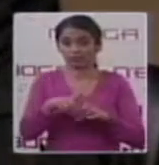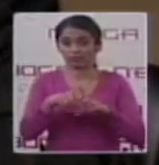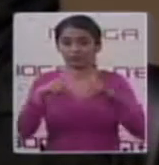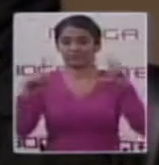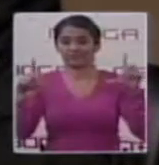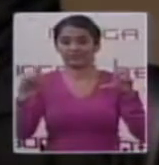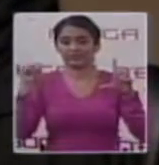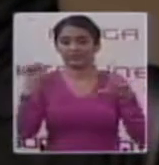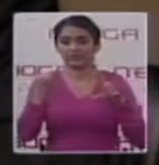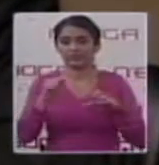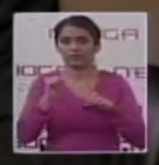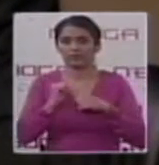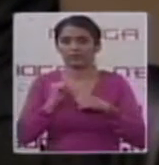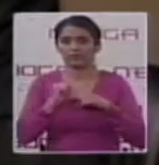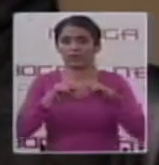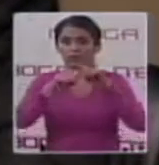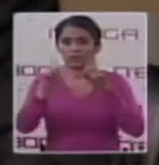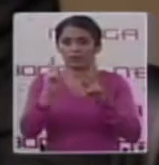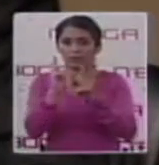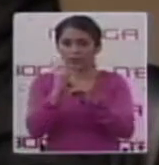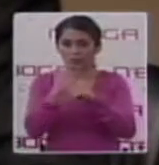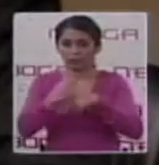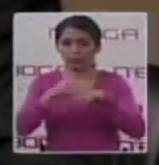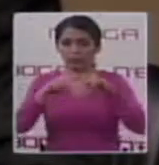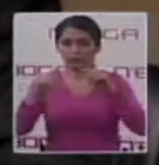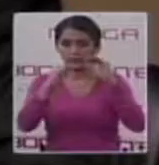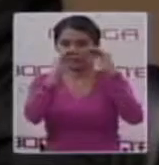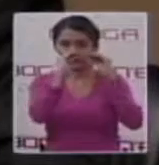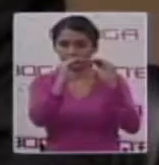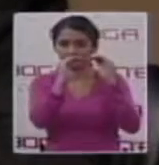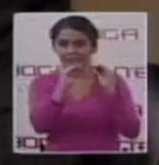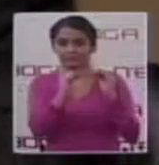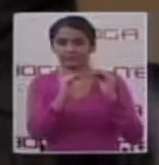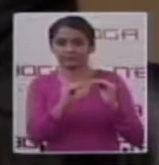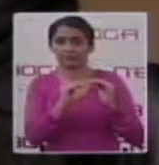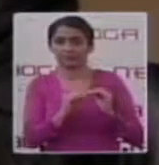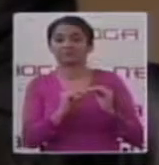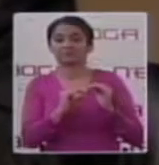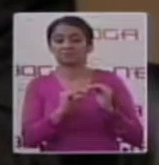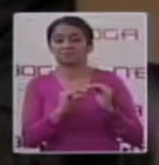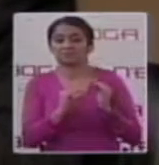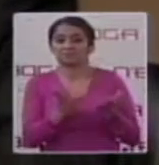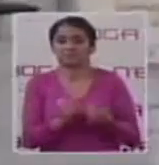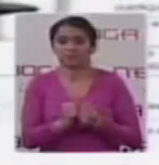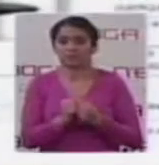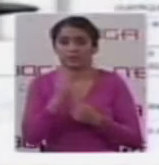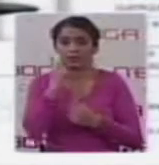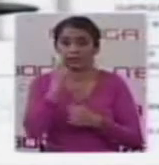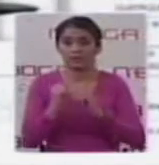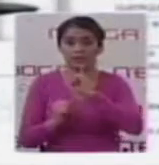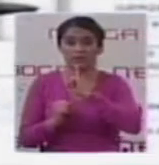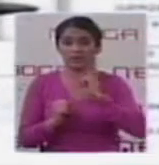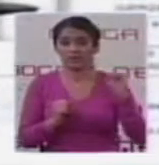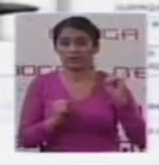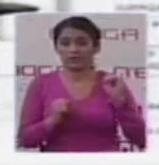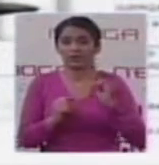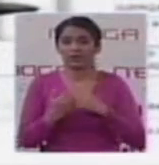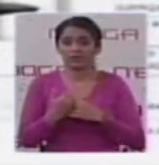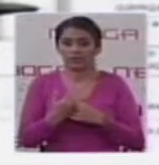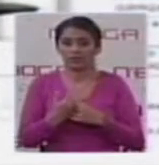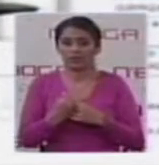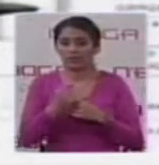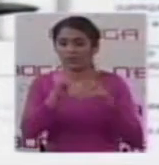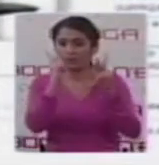poder determinar una categoría de interés de los productos que está viendo. Ustedes podrán observar del lado izquierdo, tenemos distintas categorías